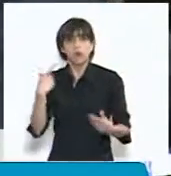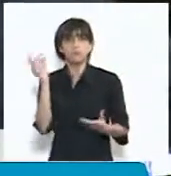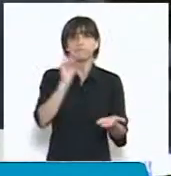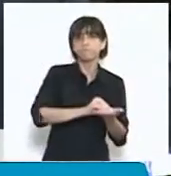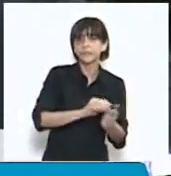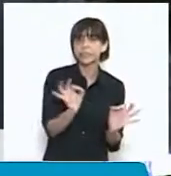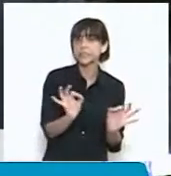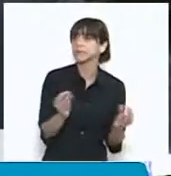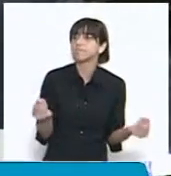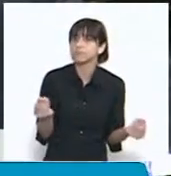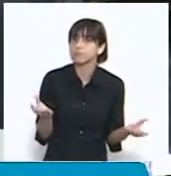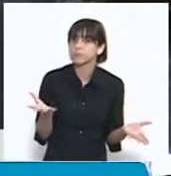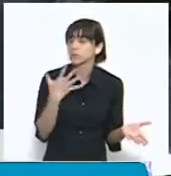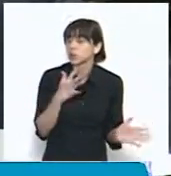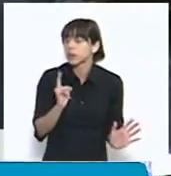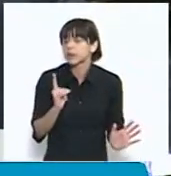hace.